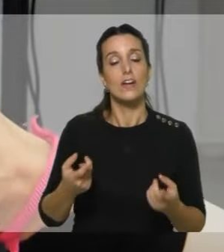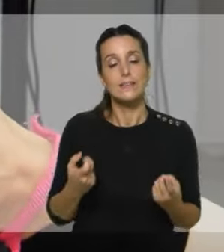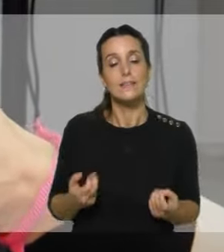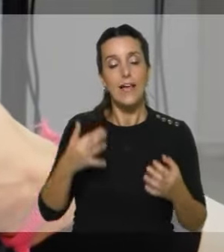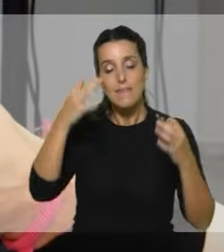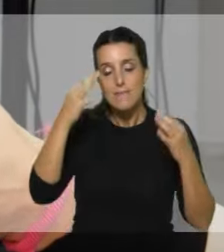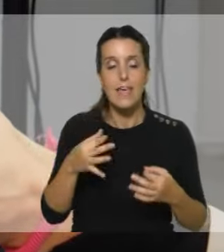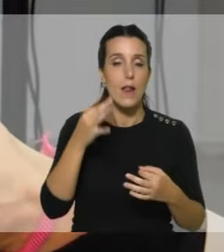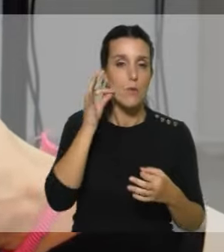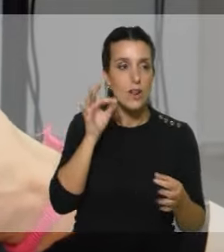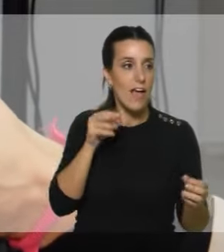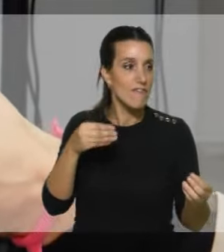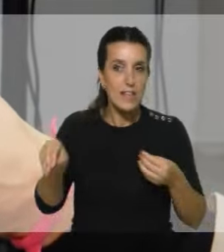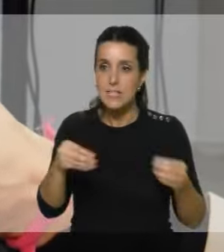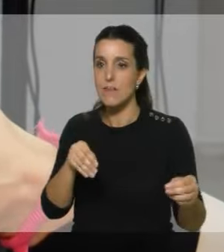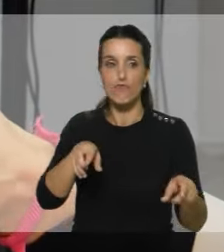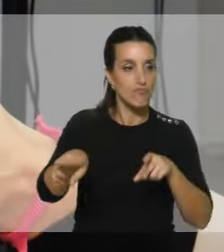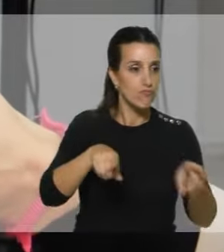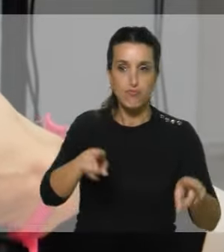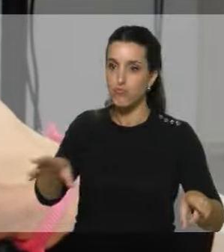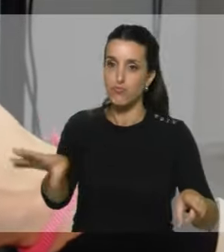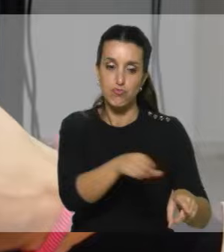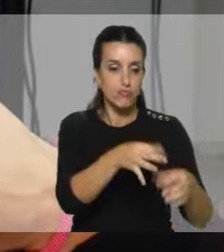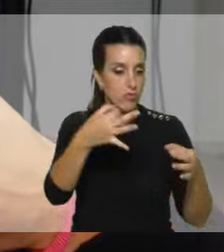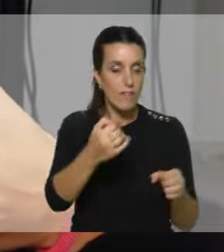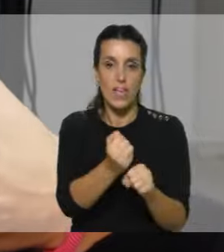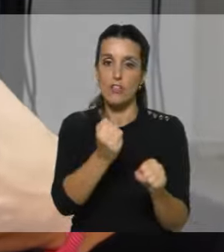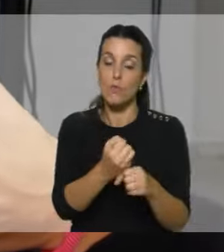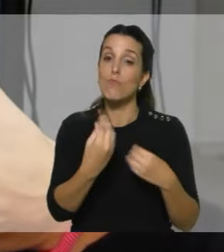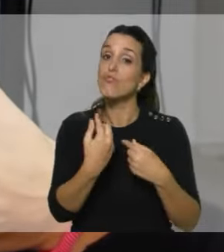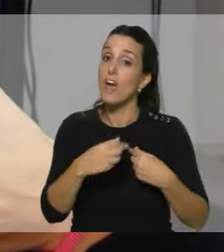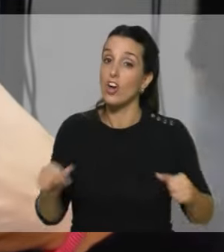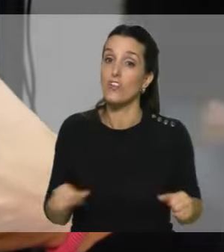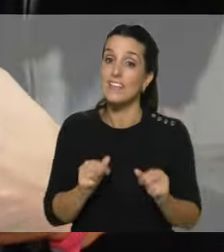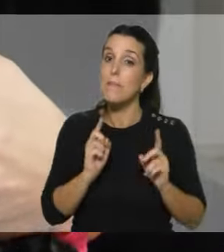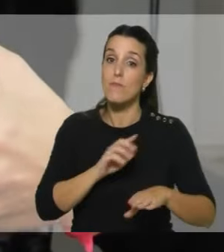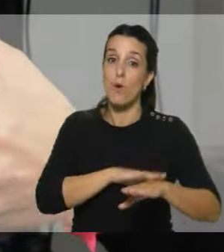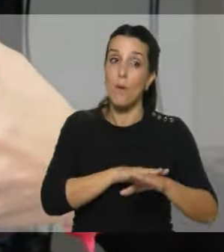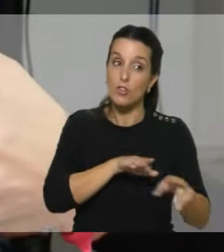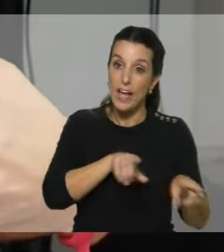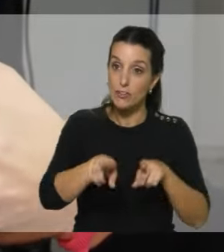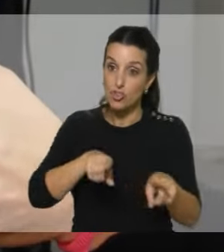de manera articulada, eficiente. Son muchas acciones simultáneas que tenemos